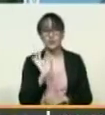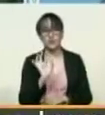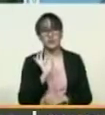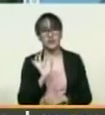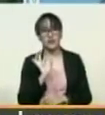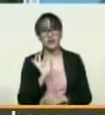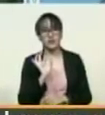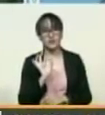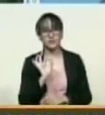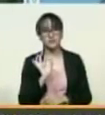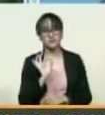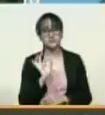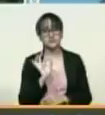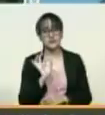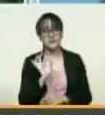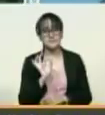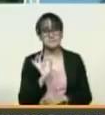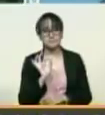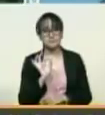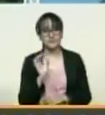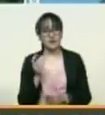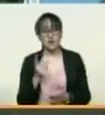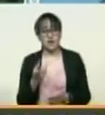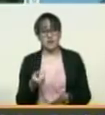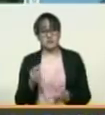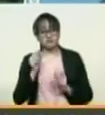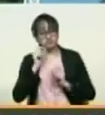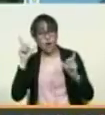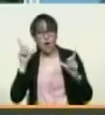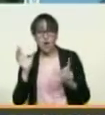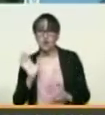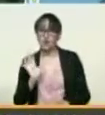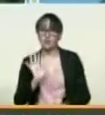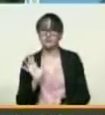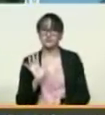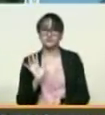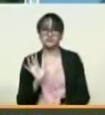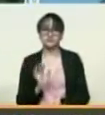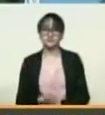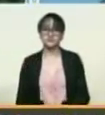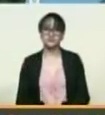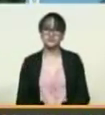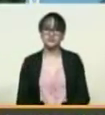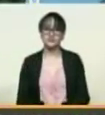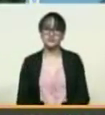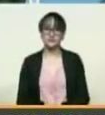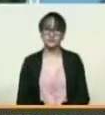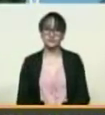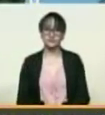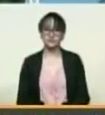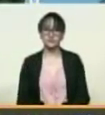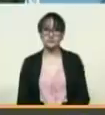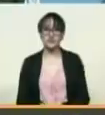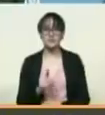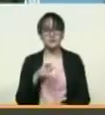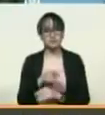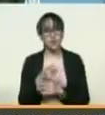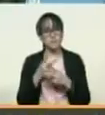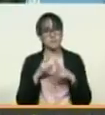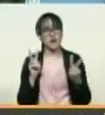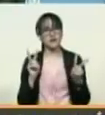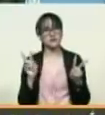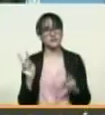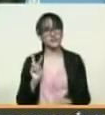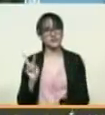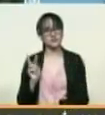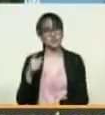con mucho rigor para que no nos sorprenda absolutamente nada. Como además se ha impuesto la paz en Venezuela, saben